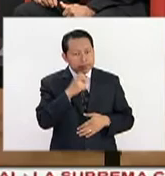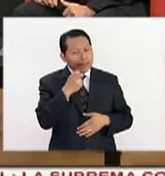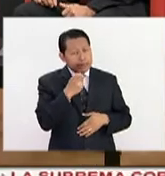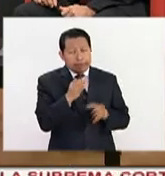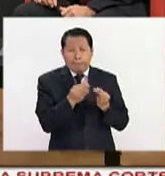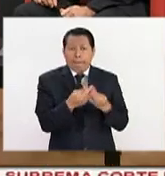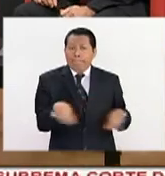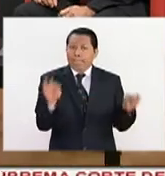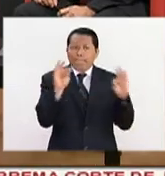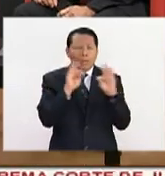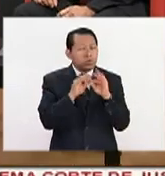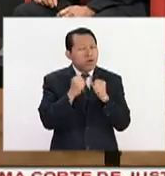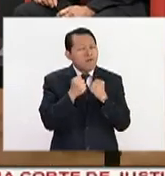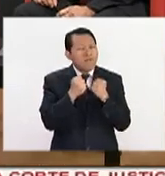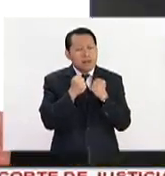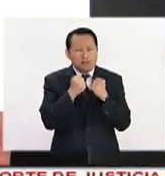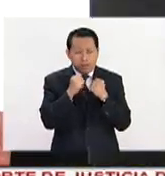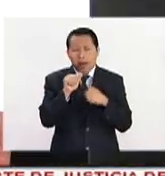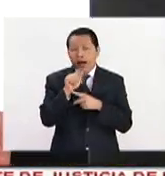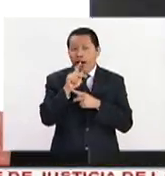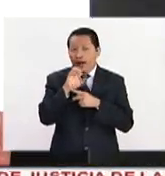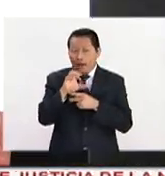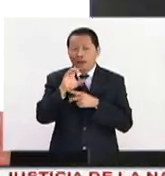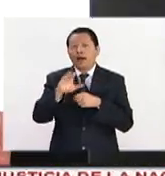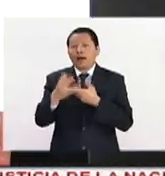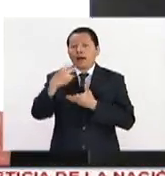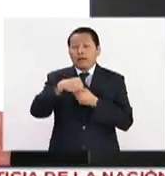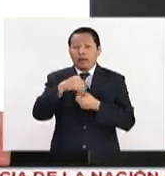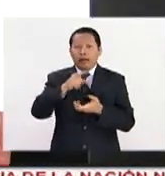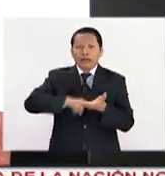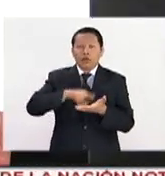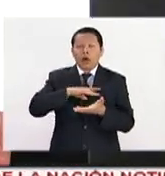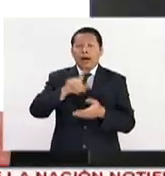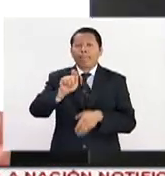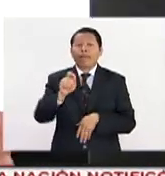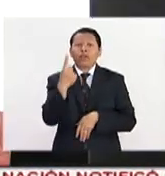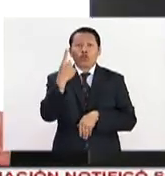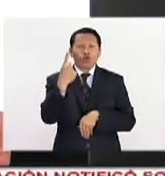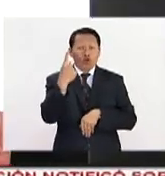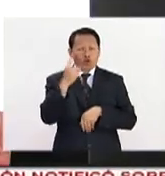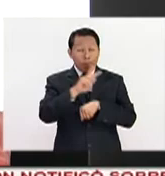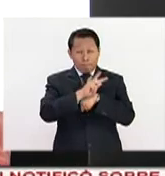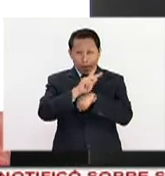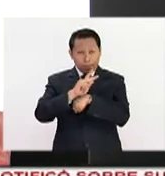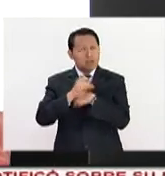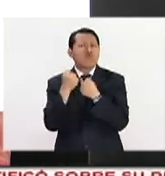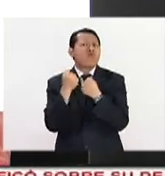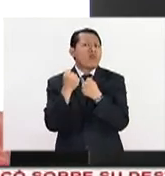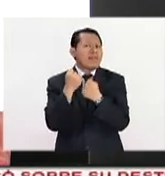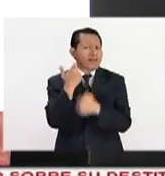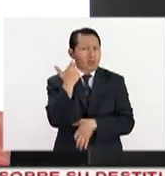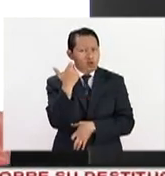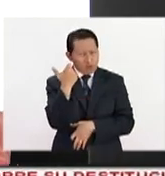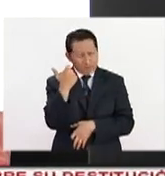suma relevancia. El APEC integra 21 economías del mundo, de la región de Asia-Pacífico.